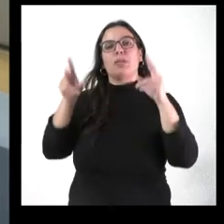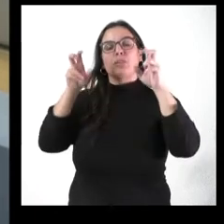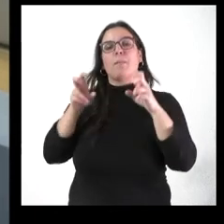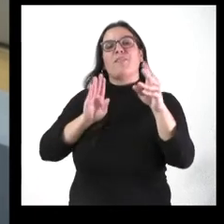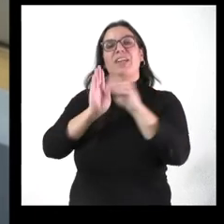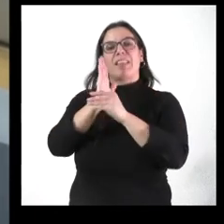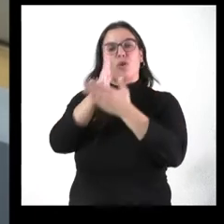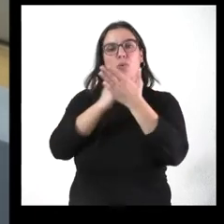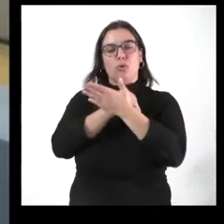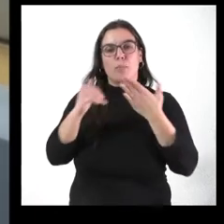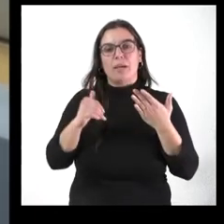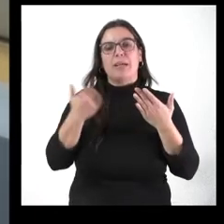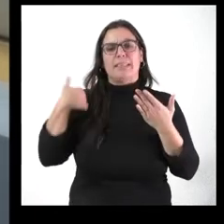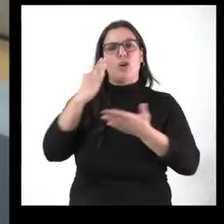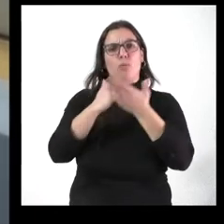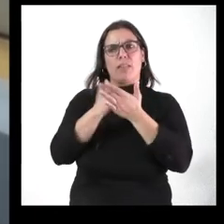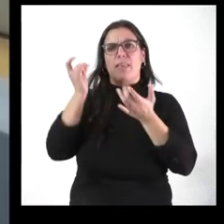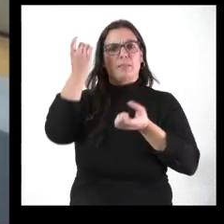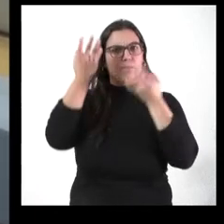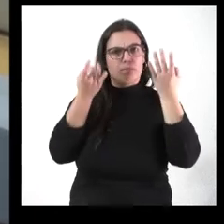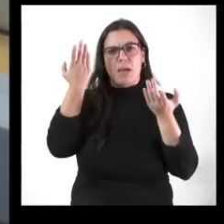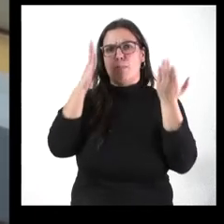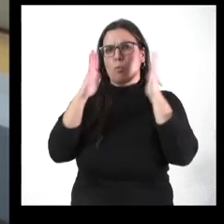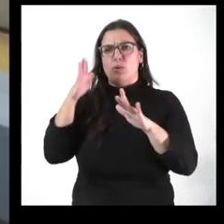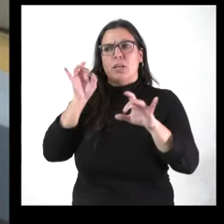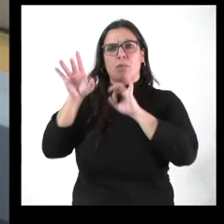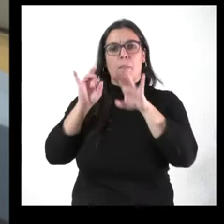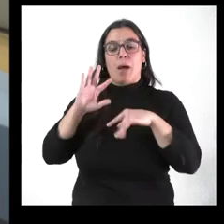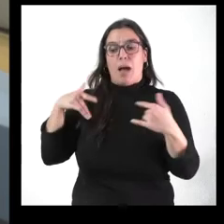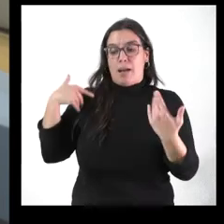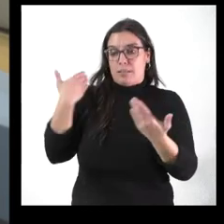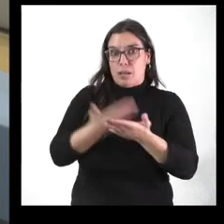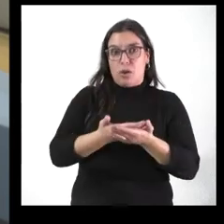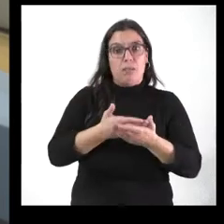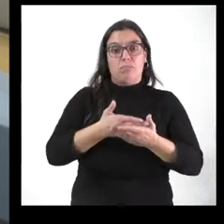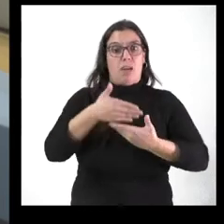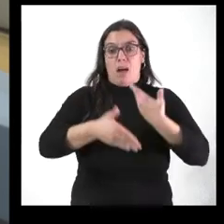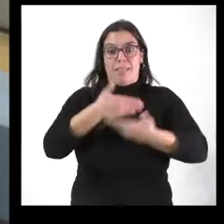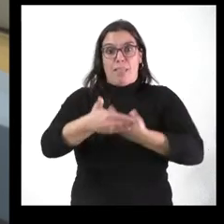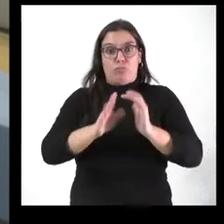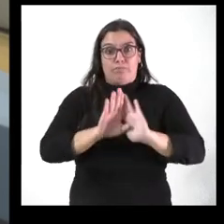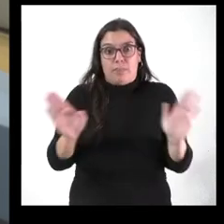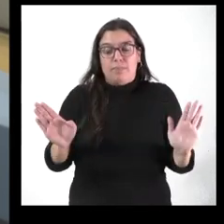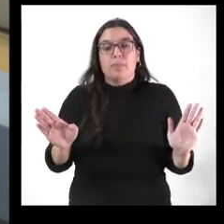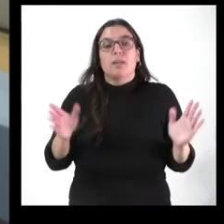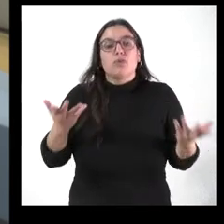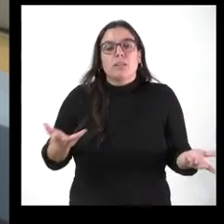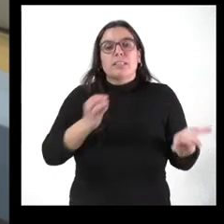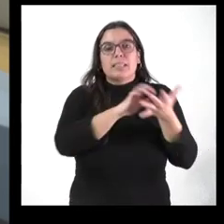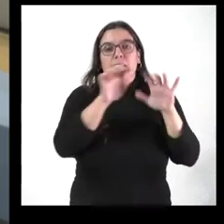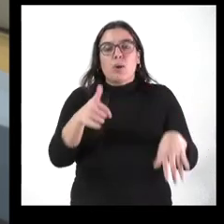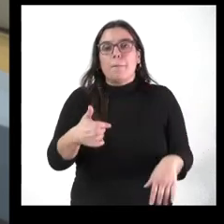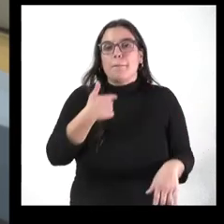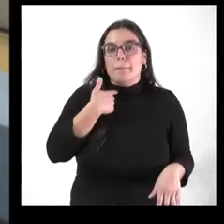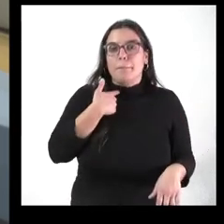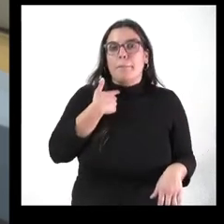las comunidades ya enviaron sus propuestas no sé si después de este año en el que no se ha avanzado la Castilla y león ha perdido